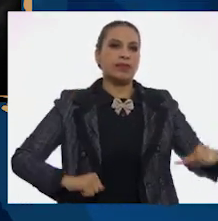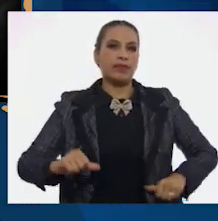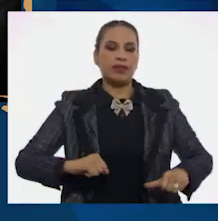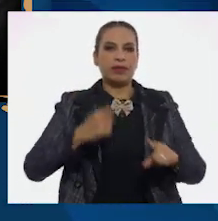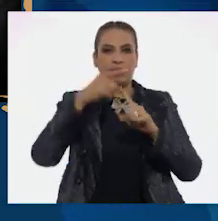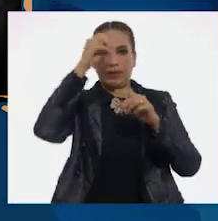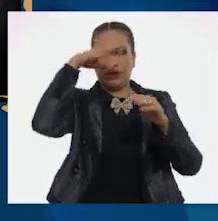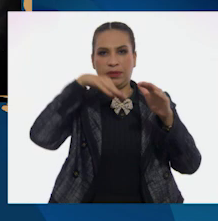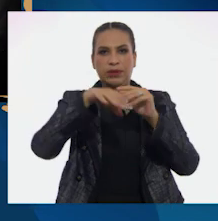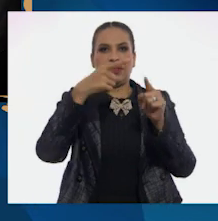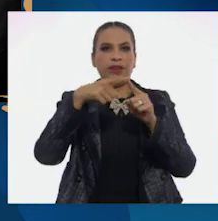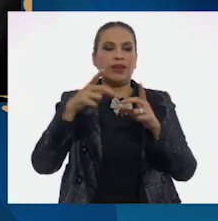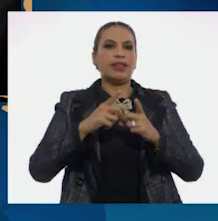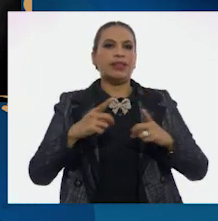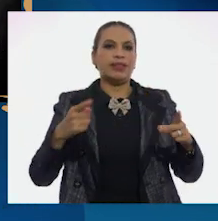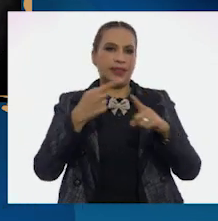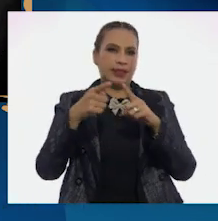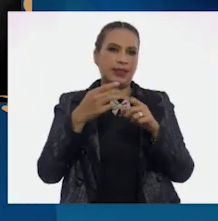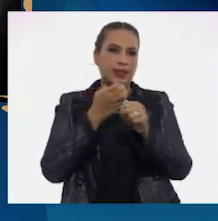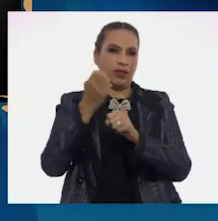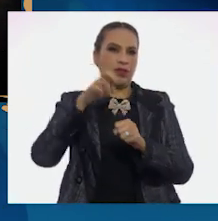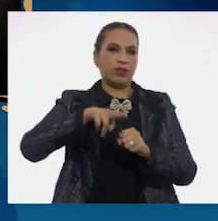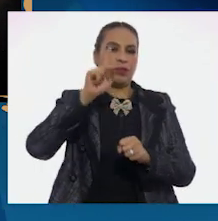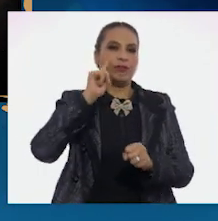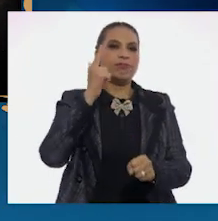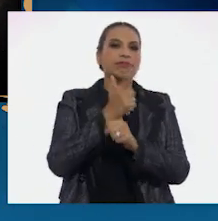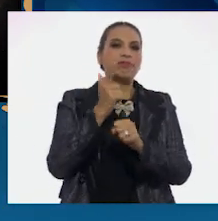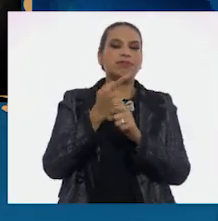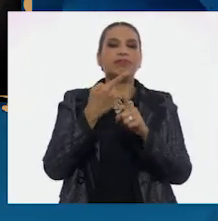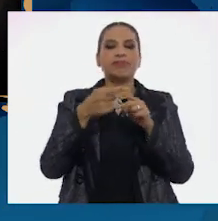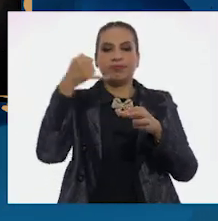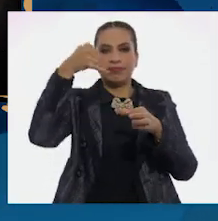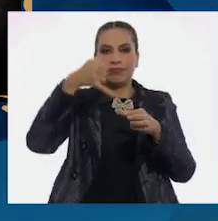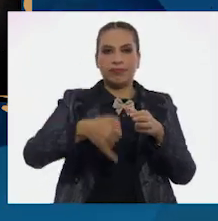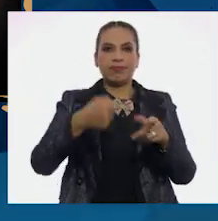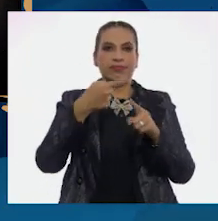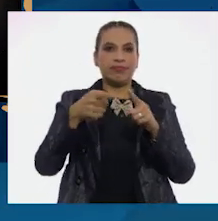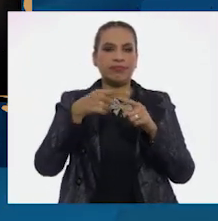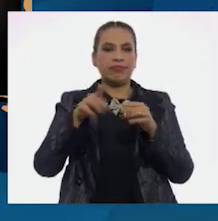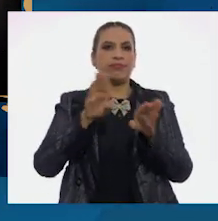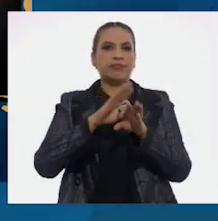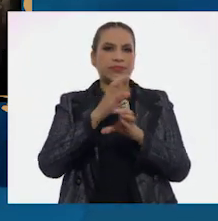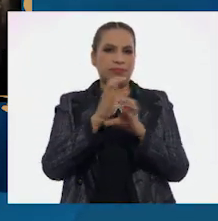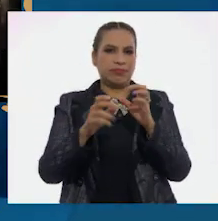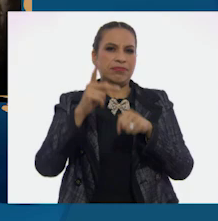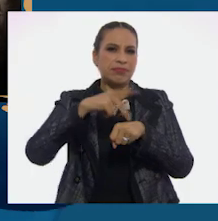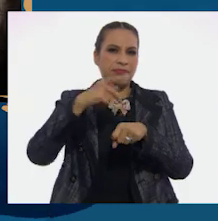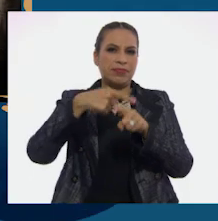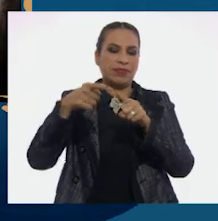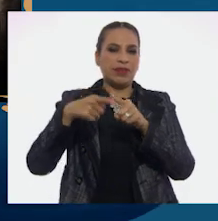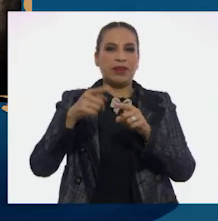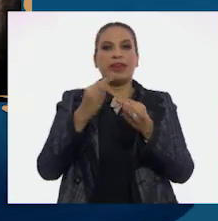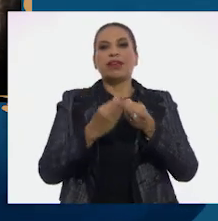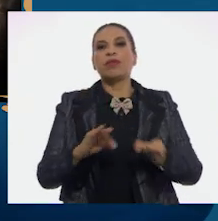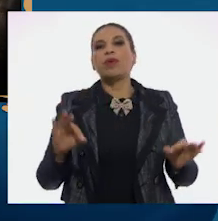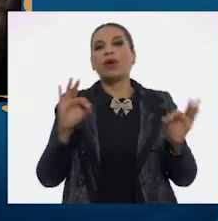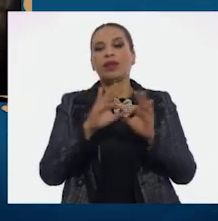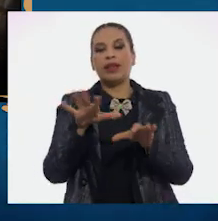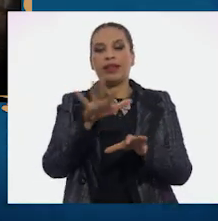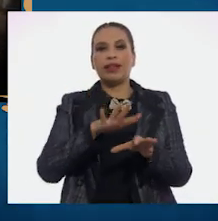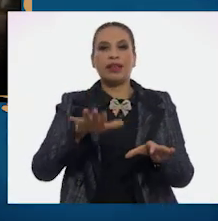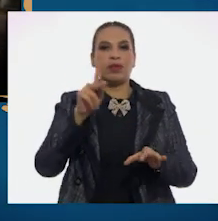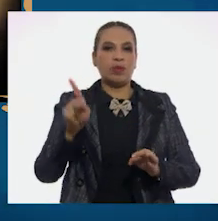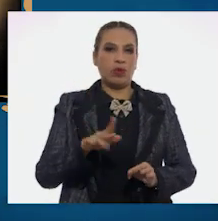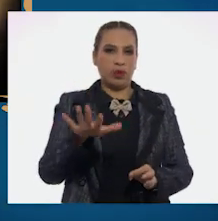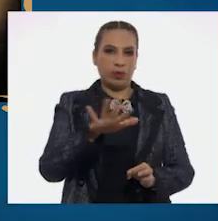desarrolló en muchos estados del norte, donde se descubrieron grandes yacimientos de distintos minerales y se generaron importantes núcleos de